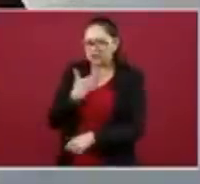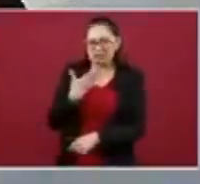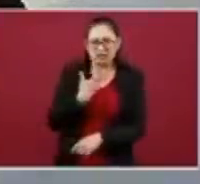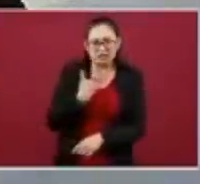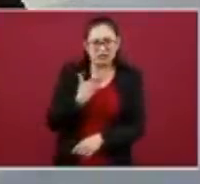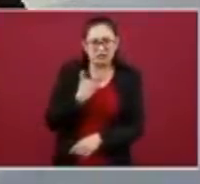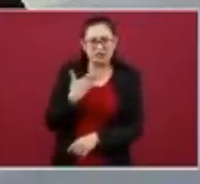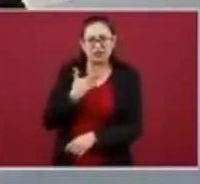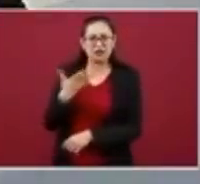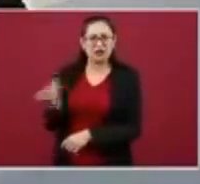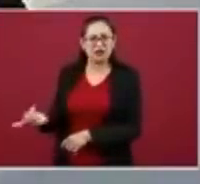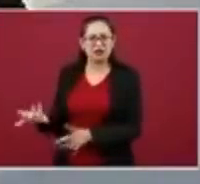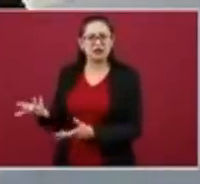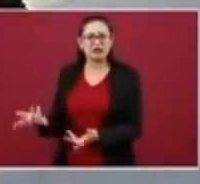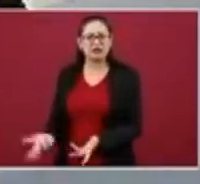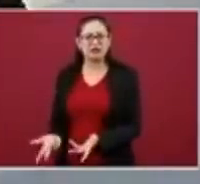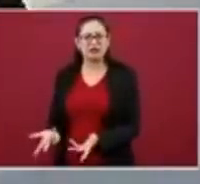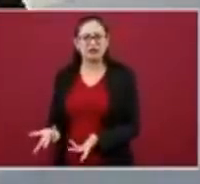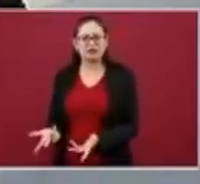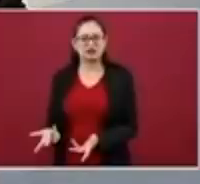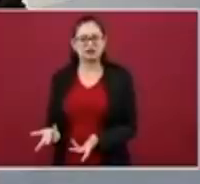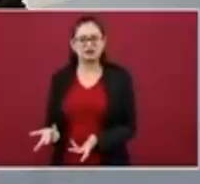que es